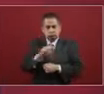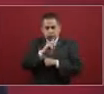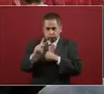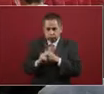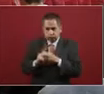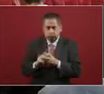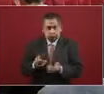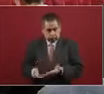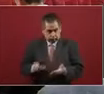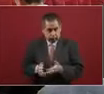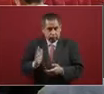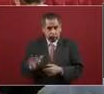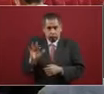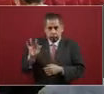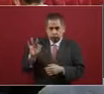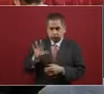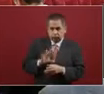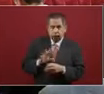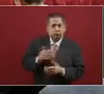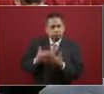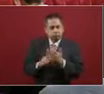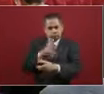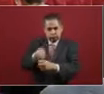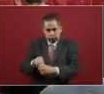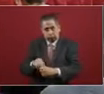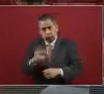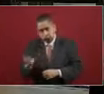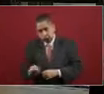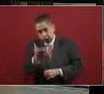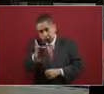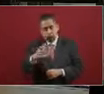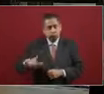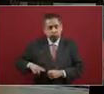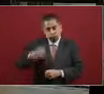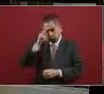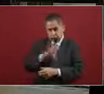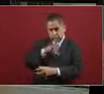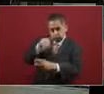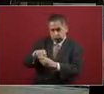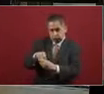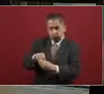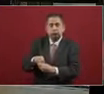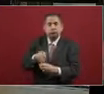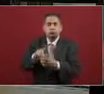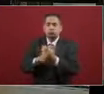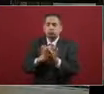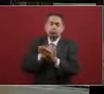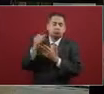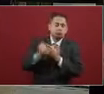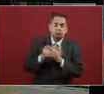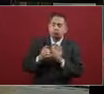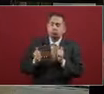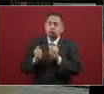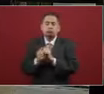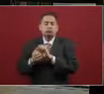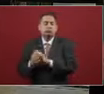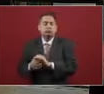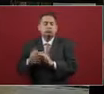van 40, y también si su gobierno finalmente concluirá el proyecto acariciado